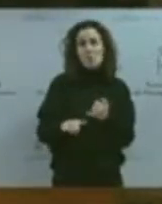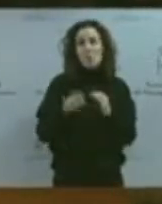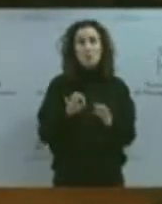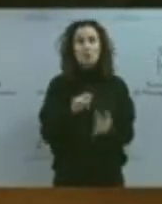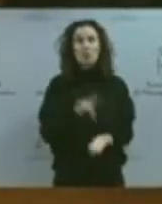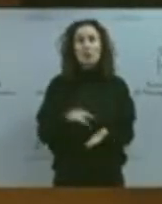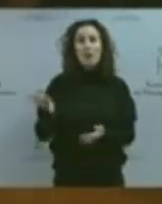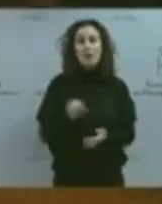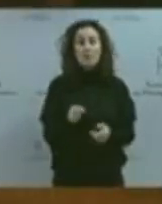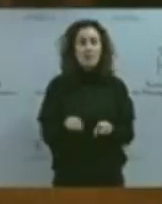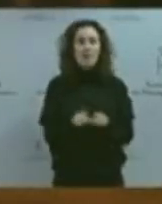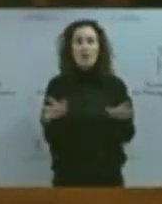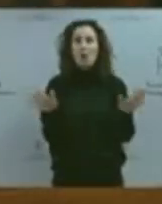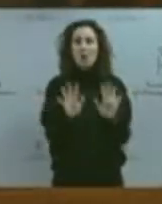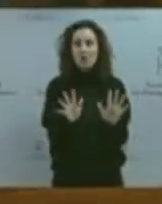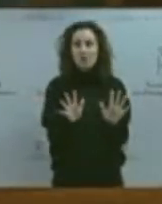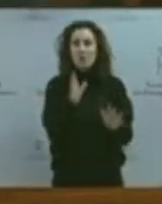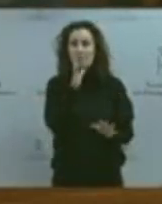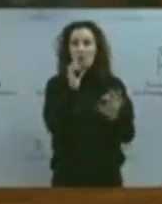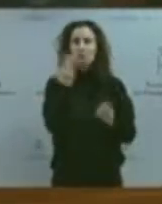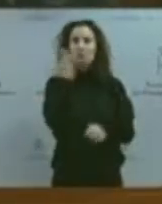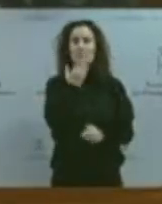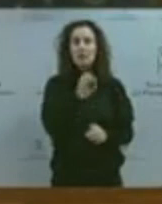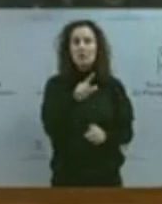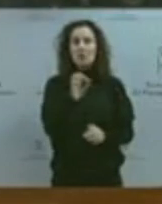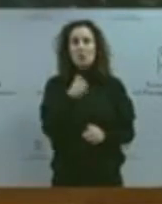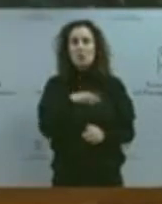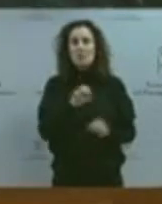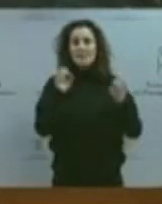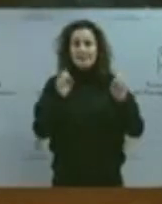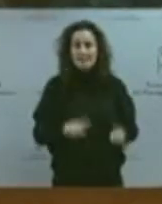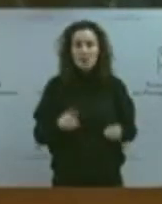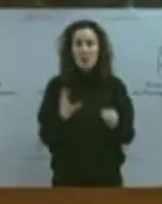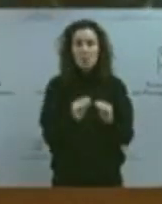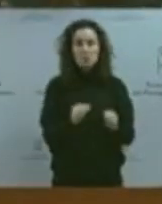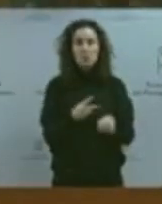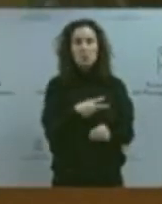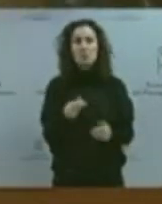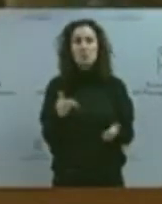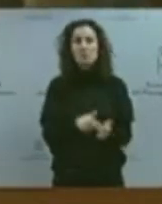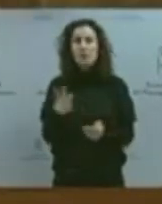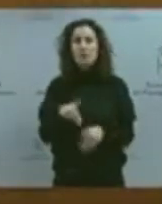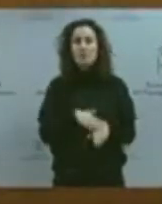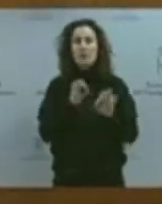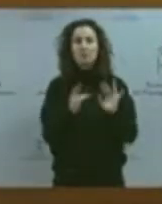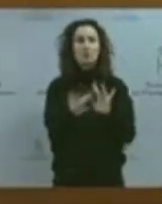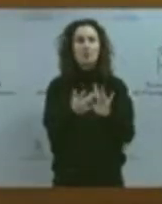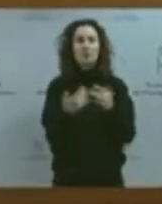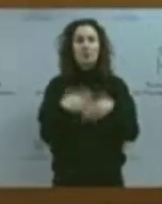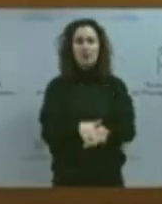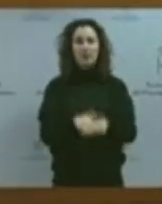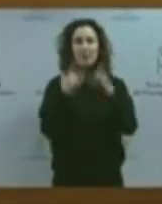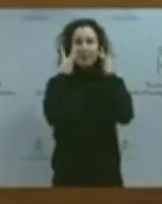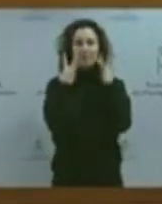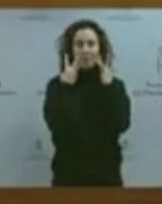en 2011 y sin uso, que precisa 200.000 euros para poder conectarse con las redes de saneamiento, telecomunicaciones y sanidad. Estamos